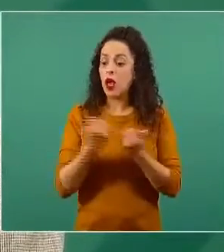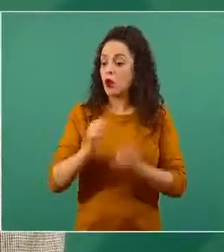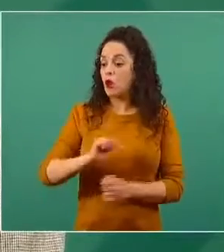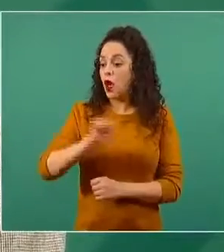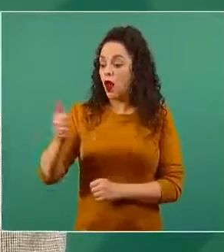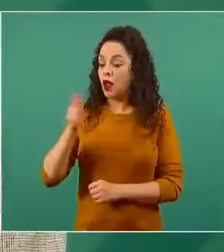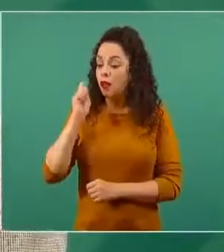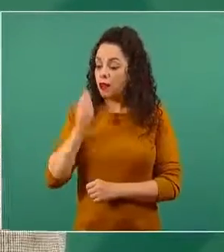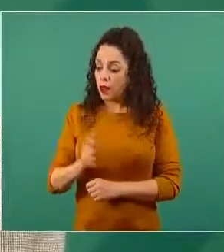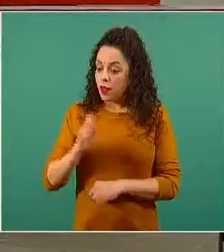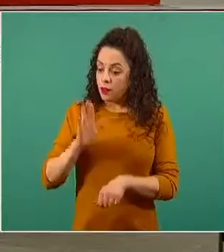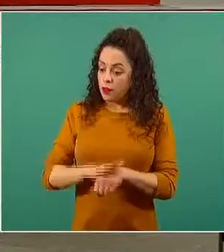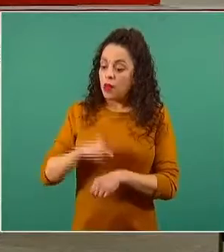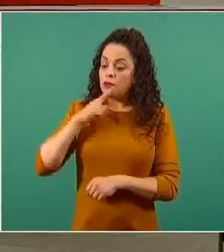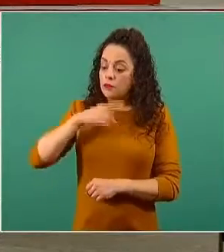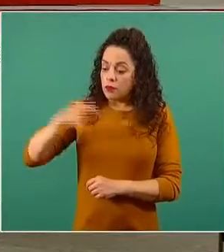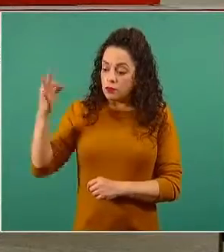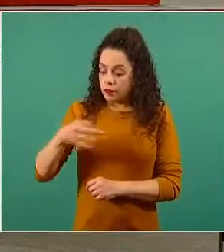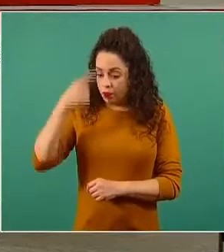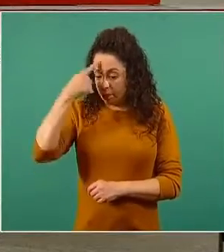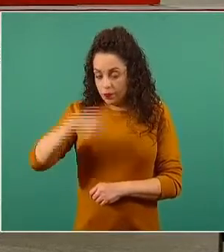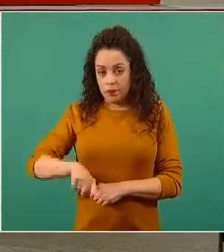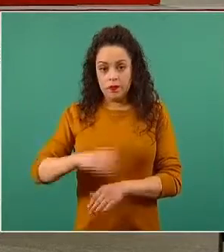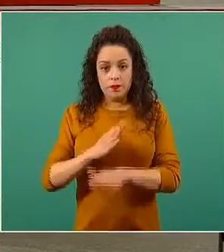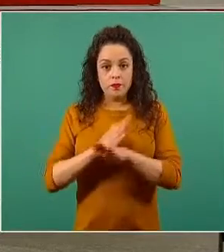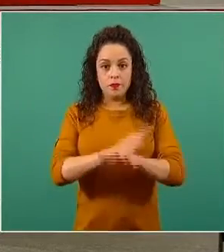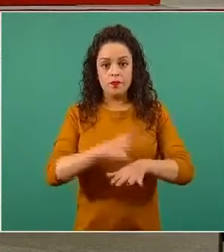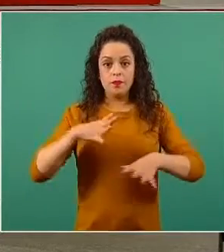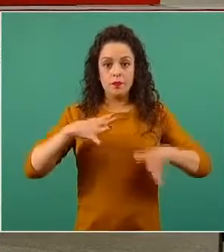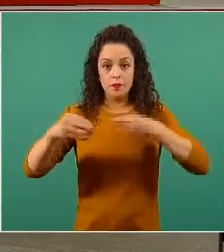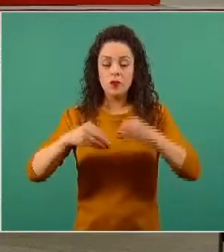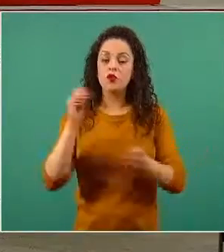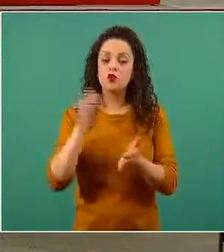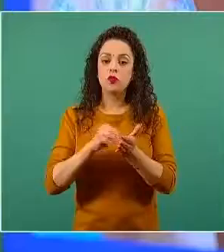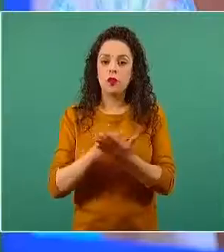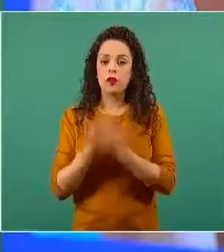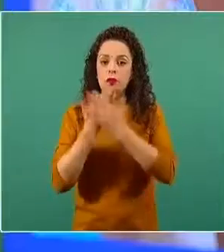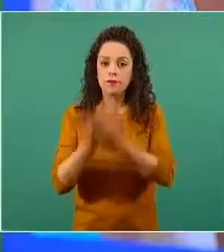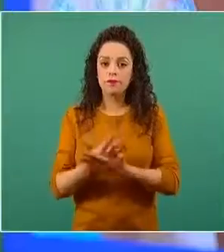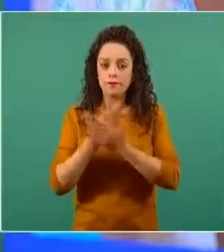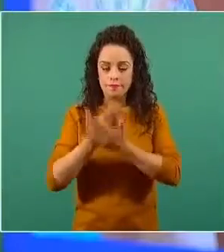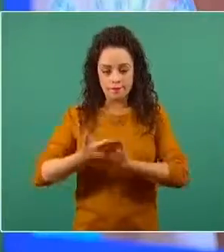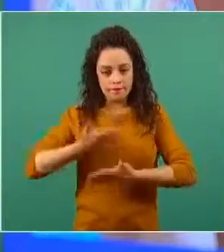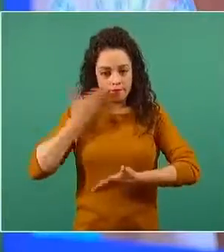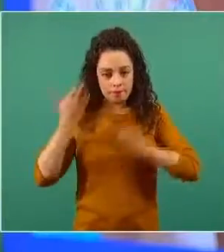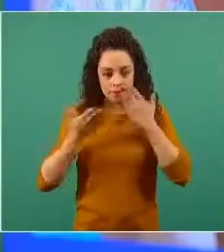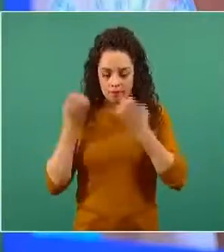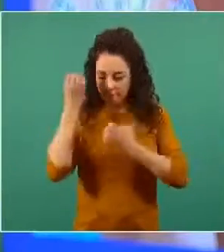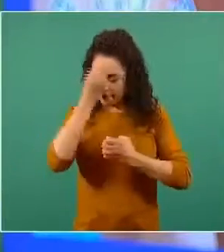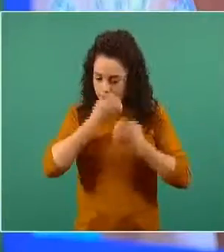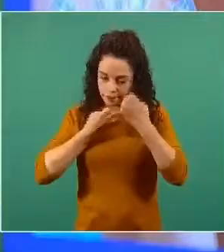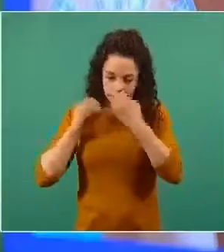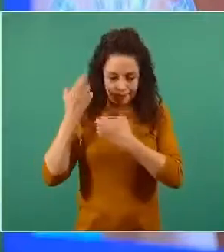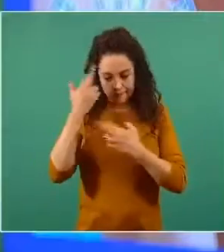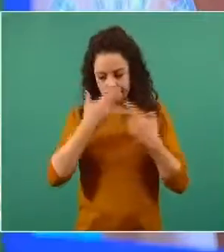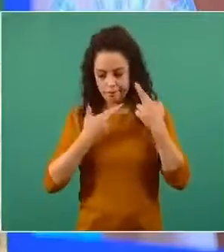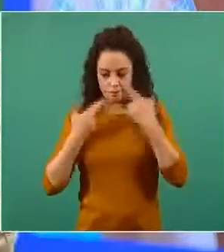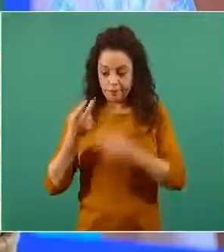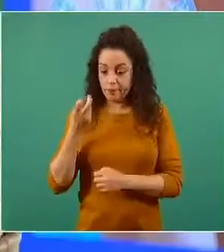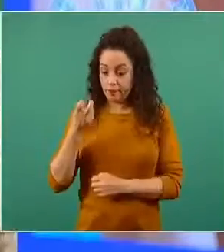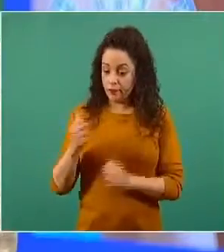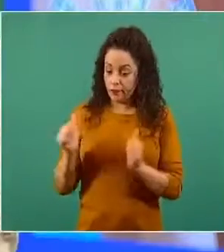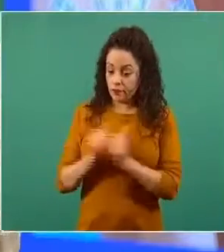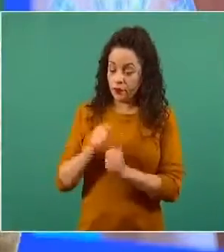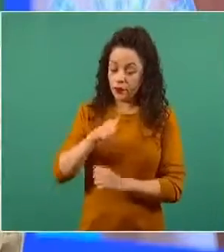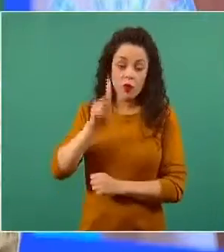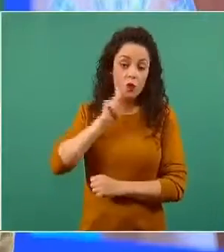eficacia para reducir la transmisión está aún en un proceso de estudio. Esas inferencias no se hacen de los ensayos clínicos,